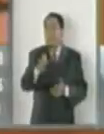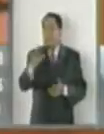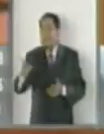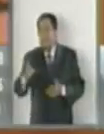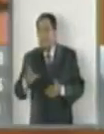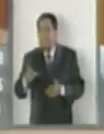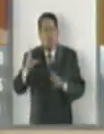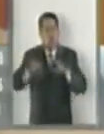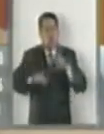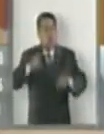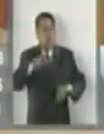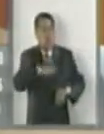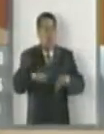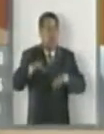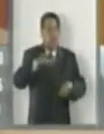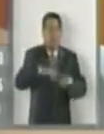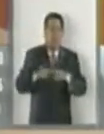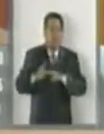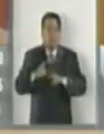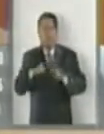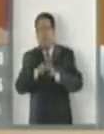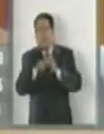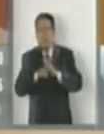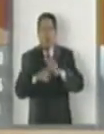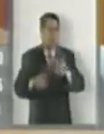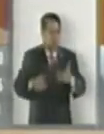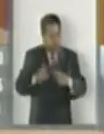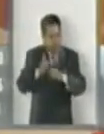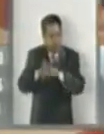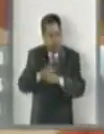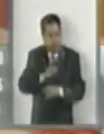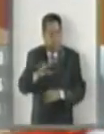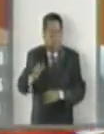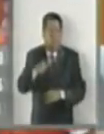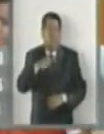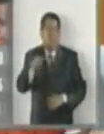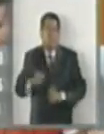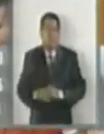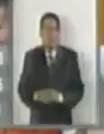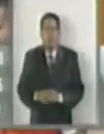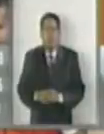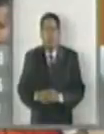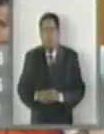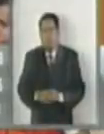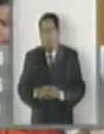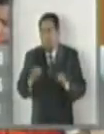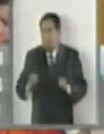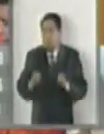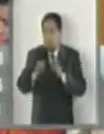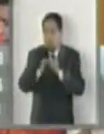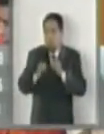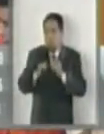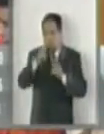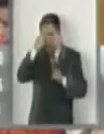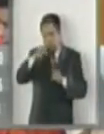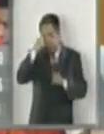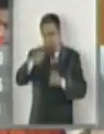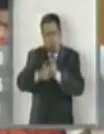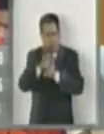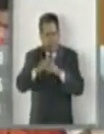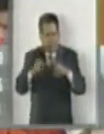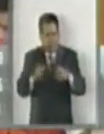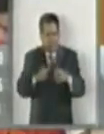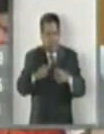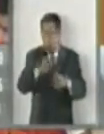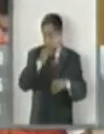los alcances y todos los elementos positivos que puede tener. De acuerdo con el Instituto Mexicano para la Competitividad, y esto no es un